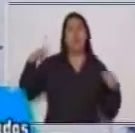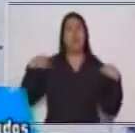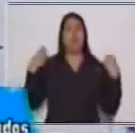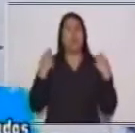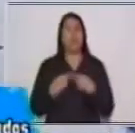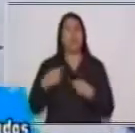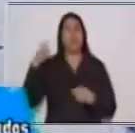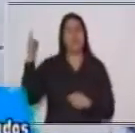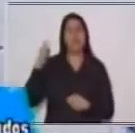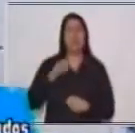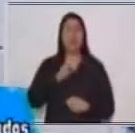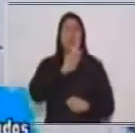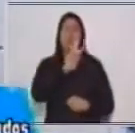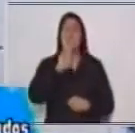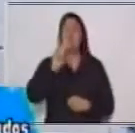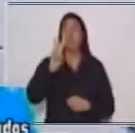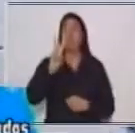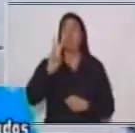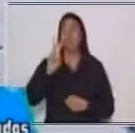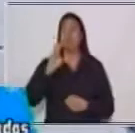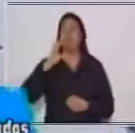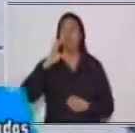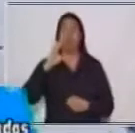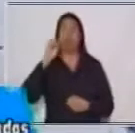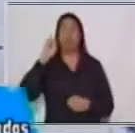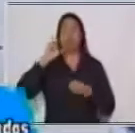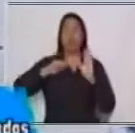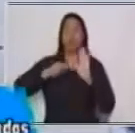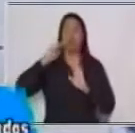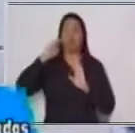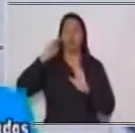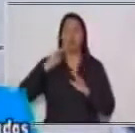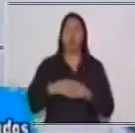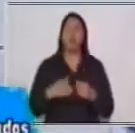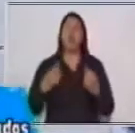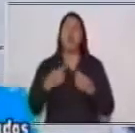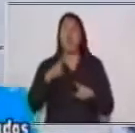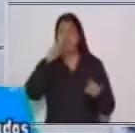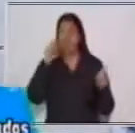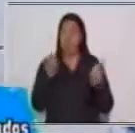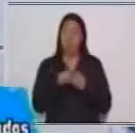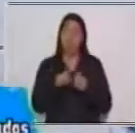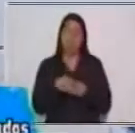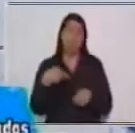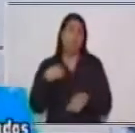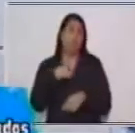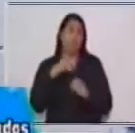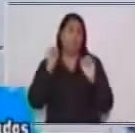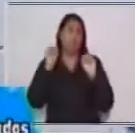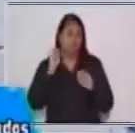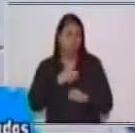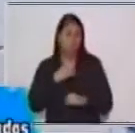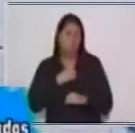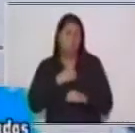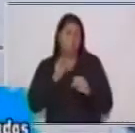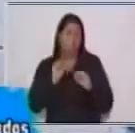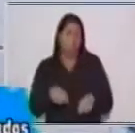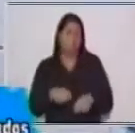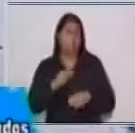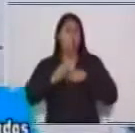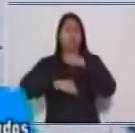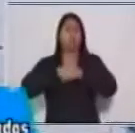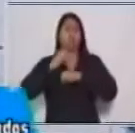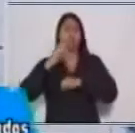grados centígrados y también está también, si la queremos medir en Fahrenheit, en 89